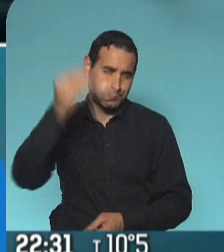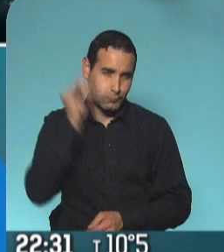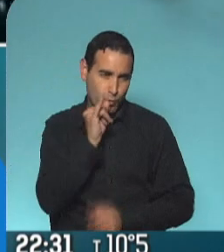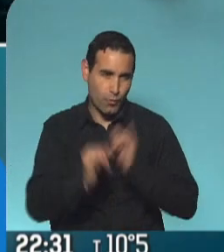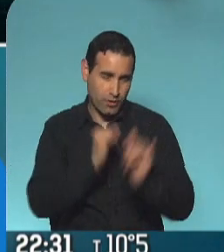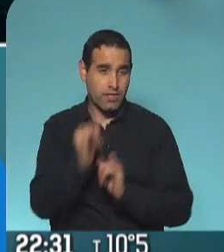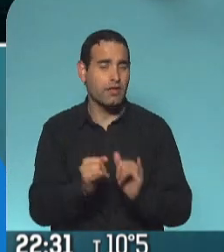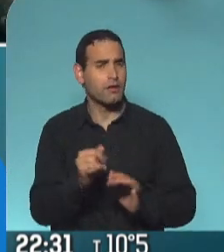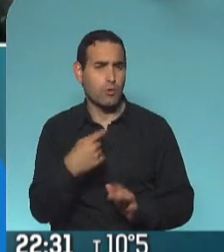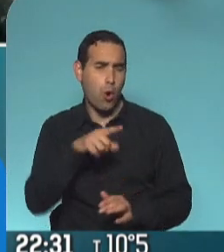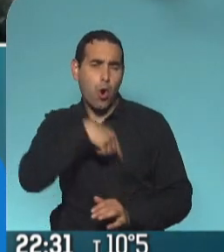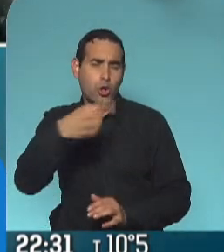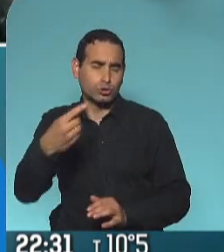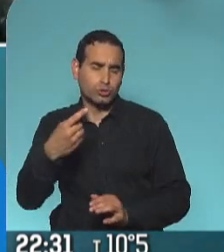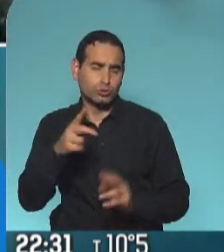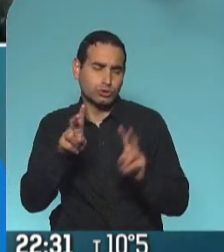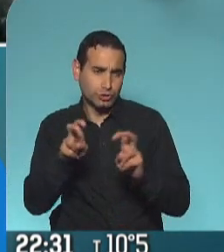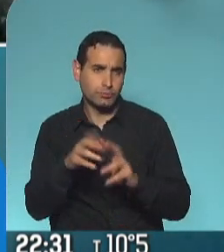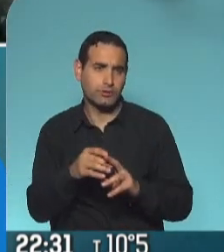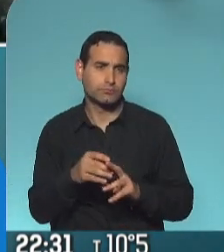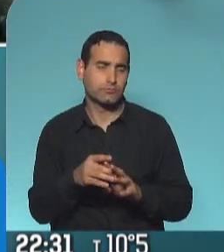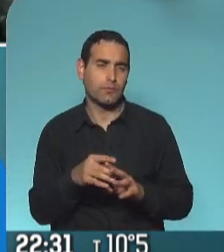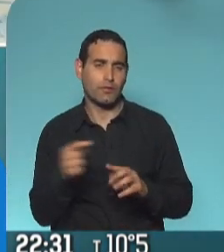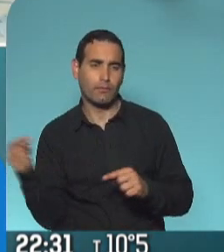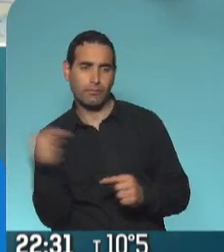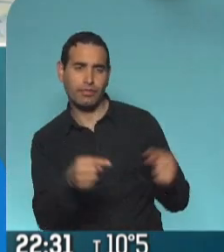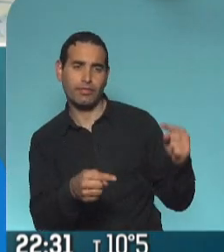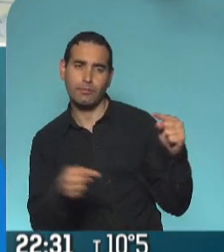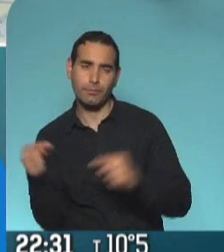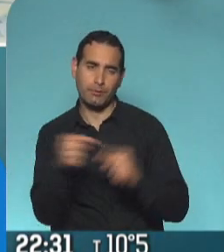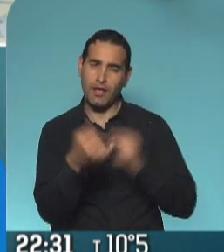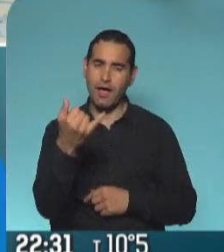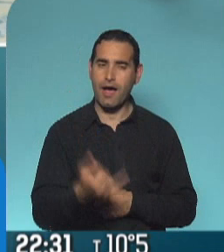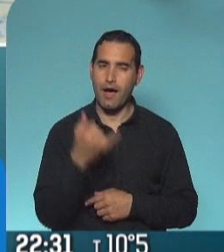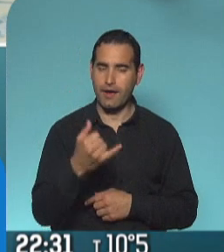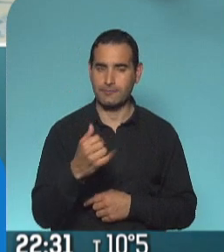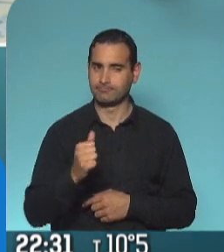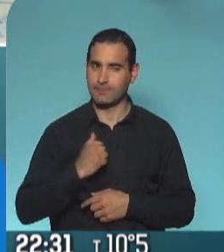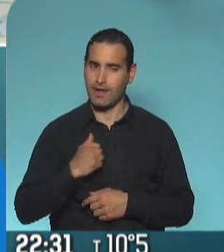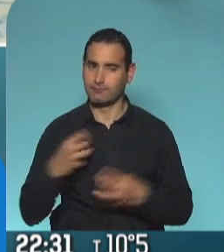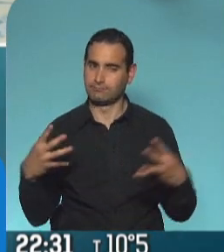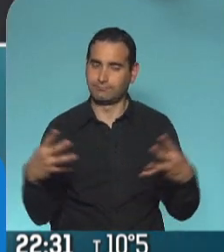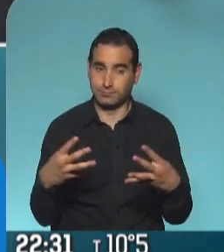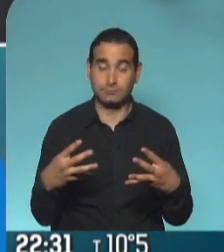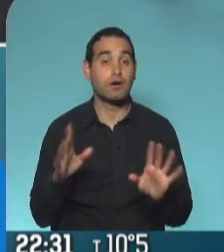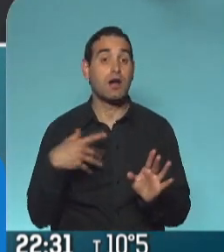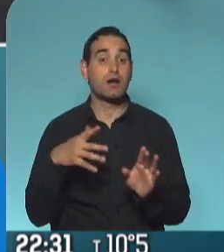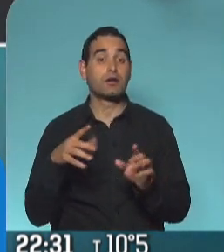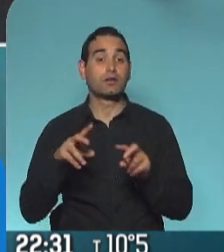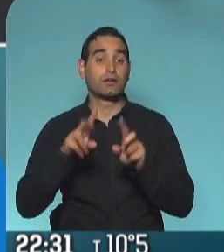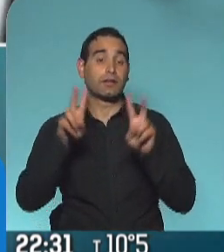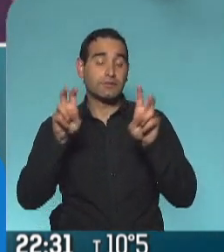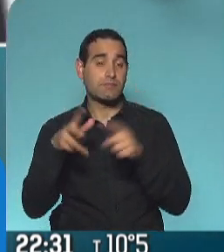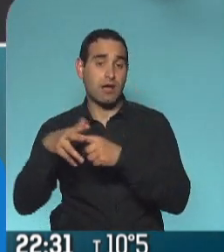otros escenarios en los que, bueno, pues cruzan intenciones discordantes. En el campo tecnológico, desde